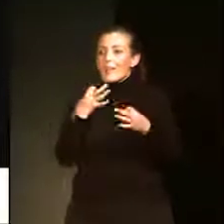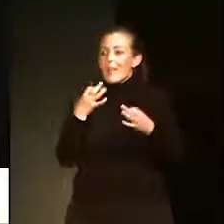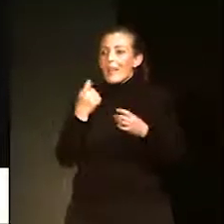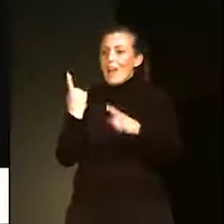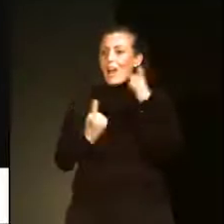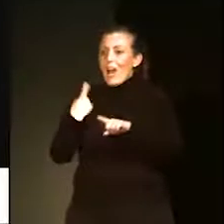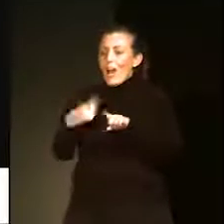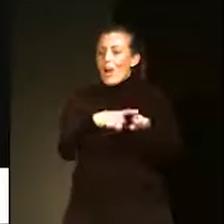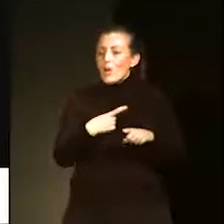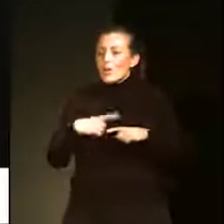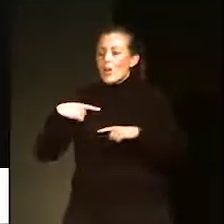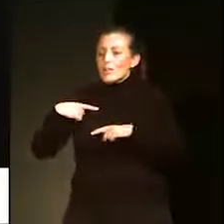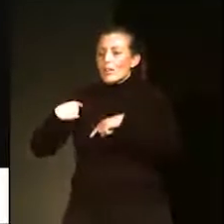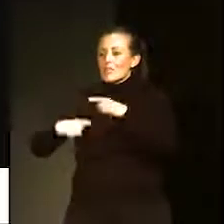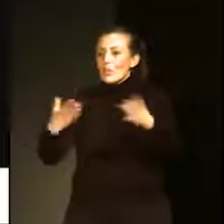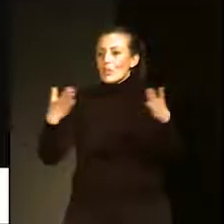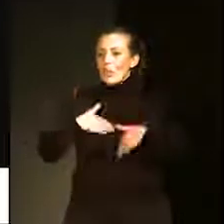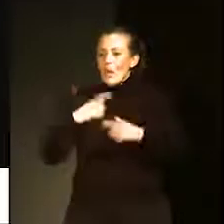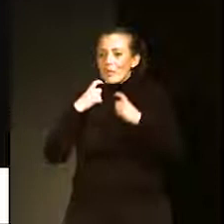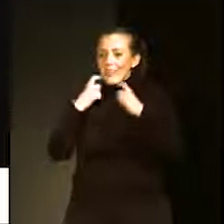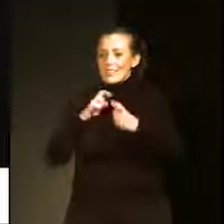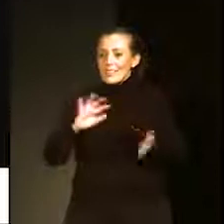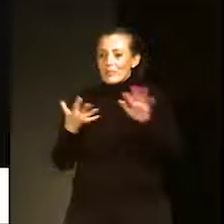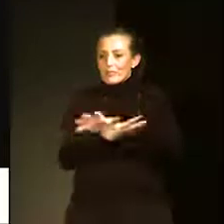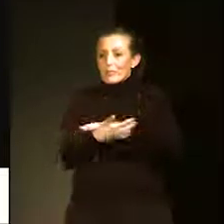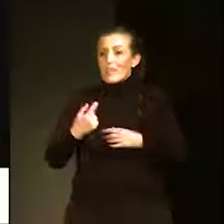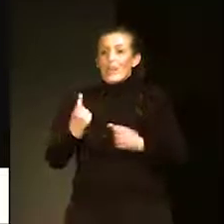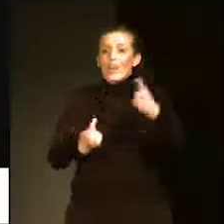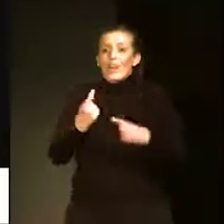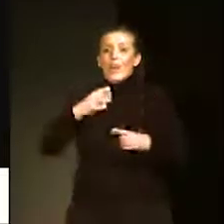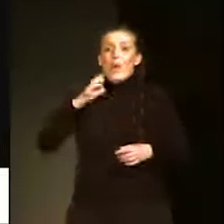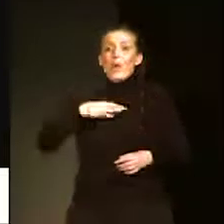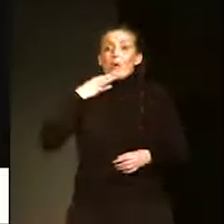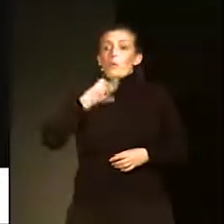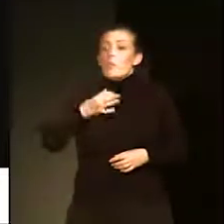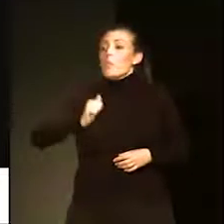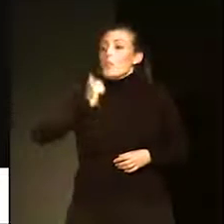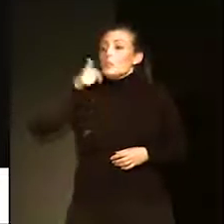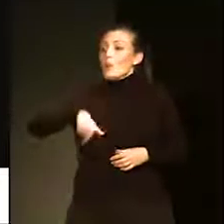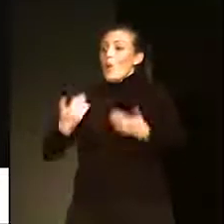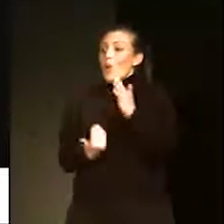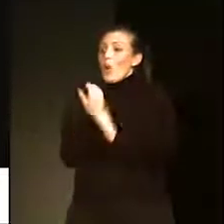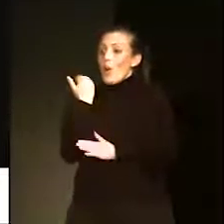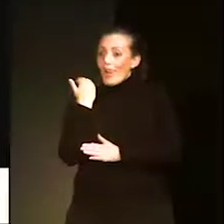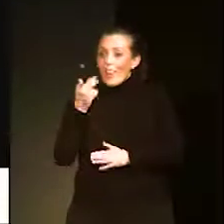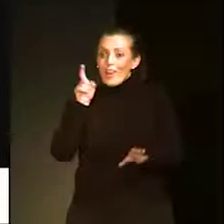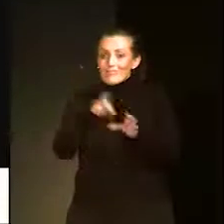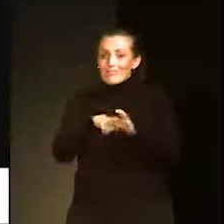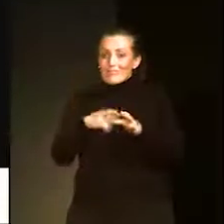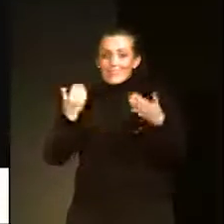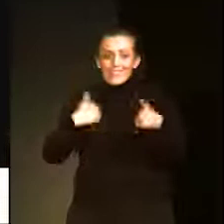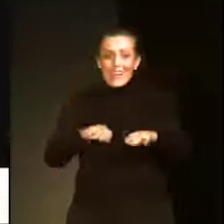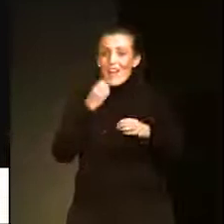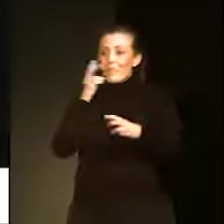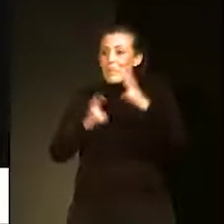nos resulta tan cotidiano. Bueno, pues para quienes vayan a tener la oportunidad de participar en esta jornada, a las que les